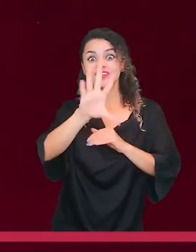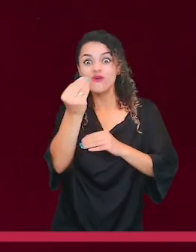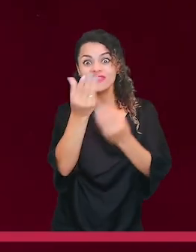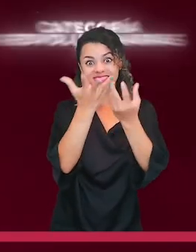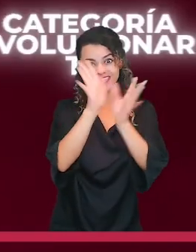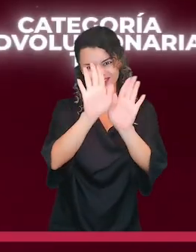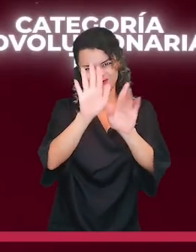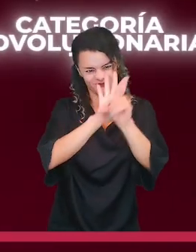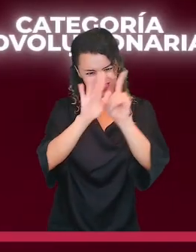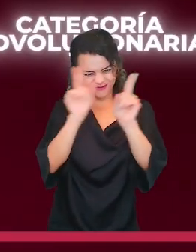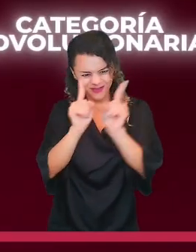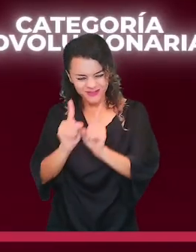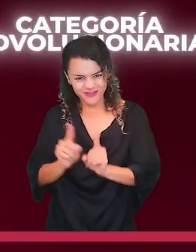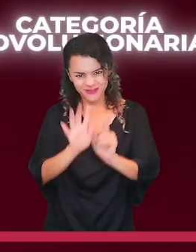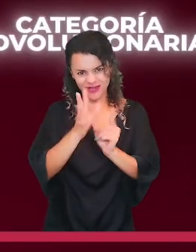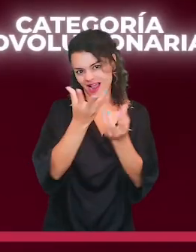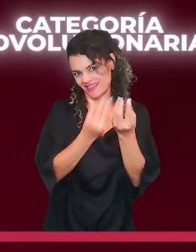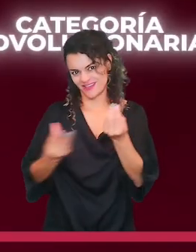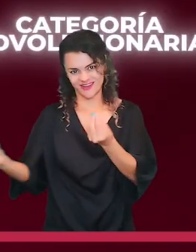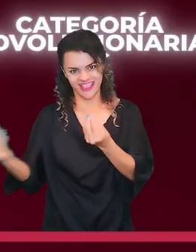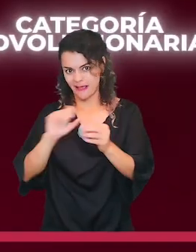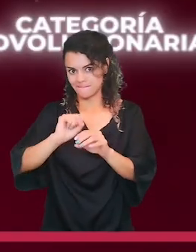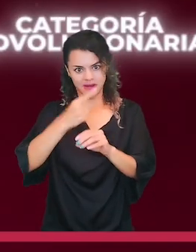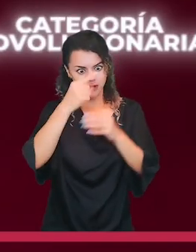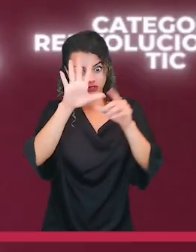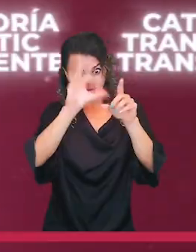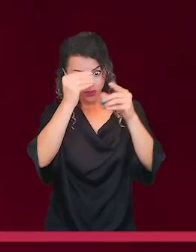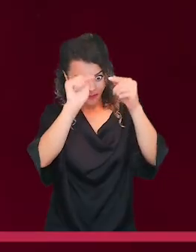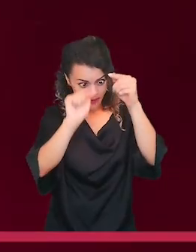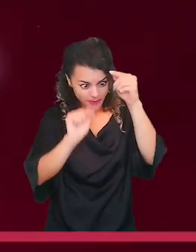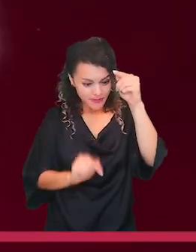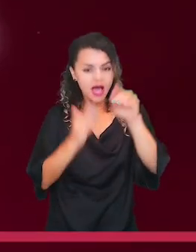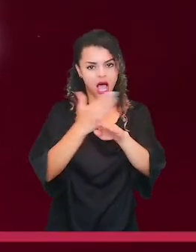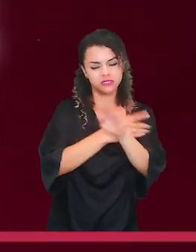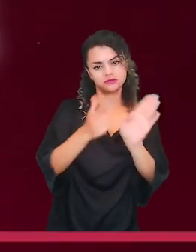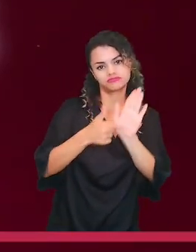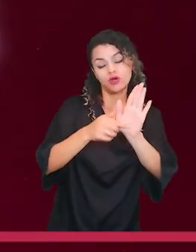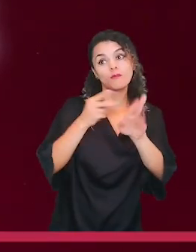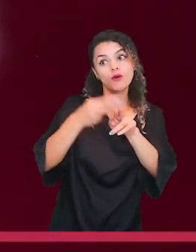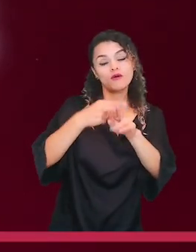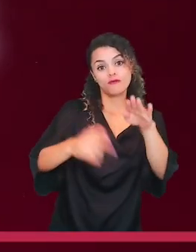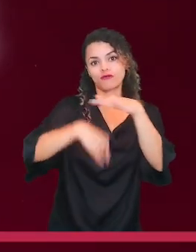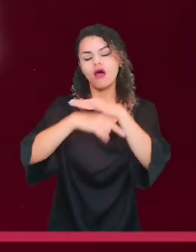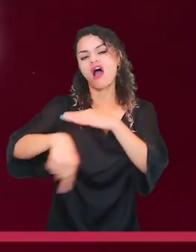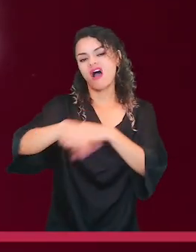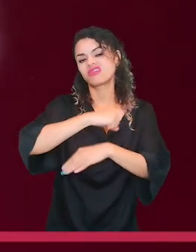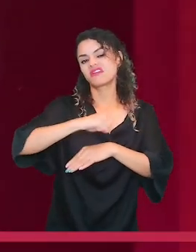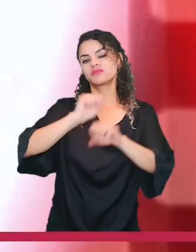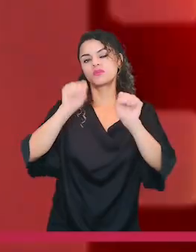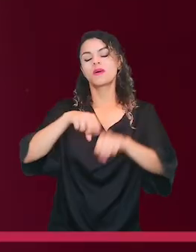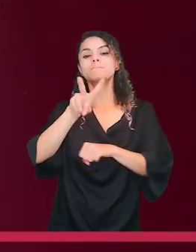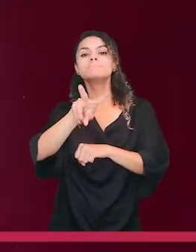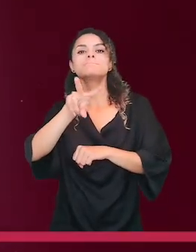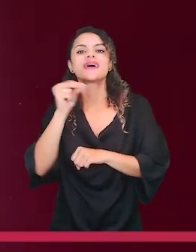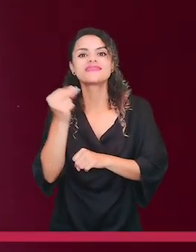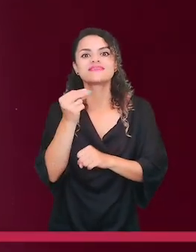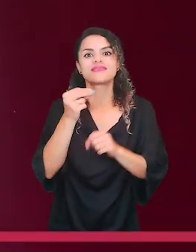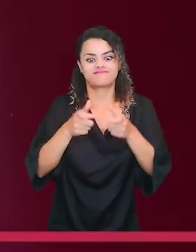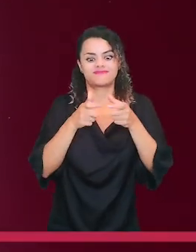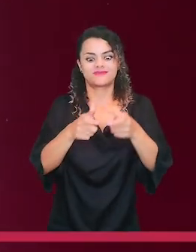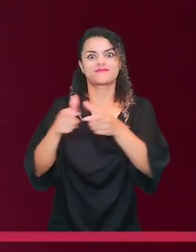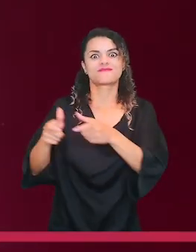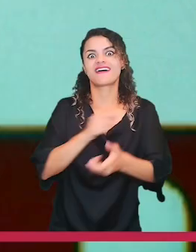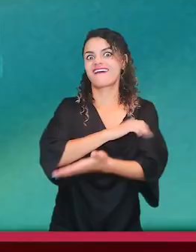las categorías, sea porque ya se presentaron o porque se van a presentar, tienen derecho a 20 acreditaciones completas.